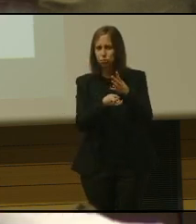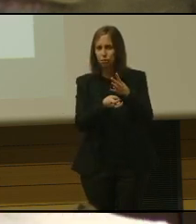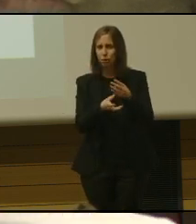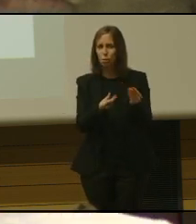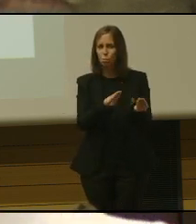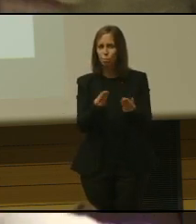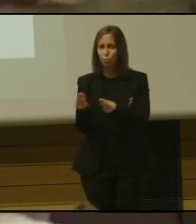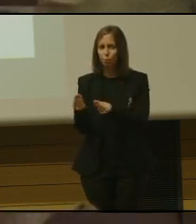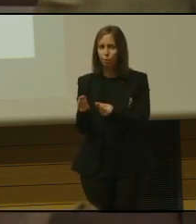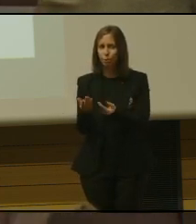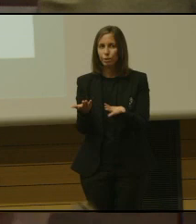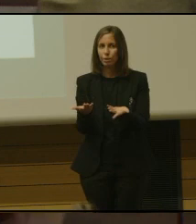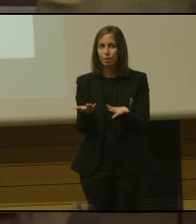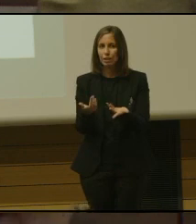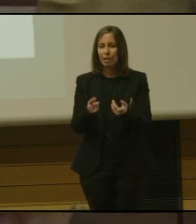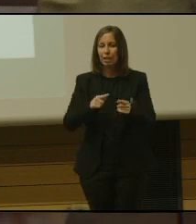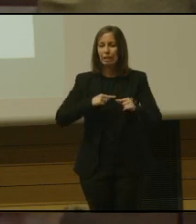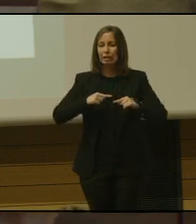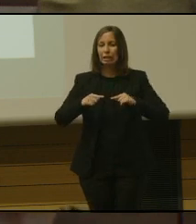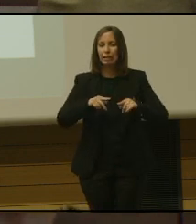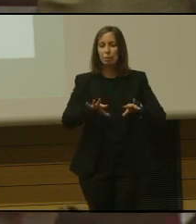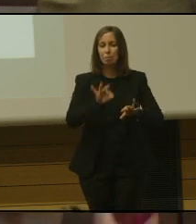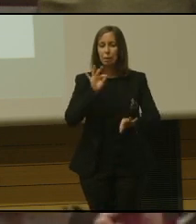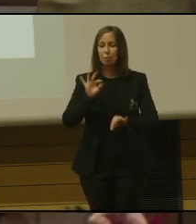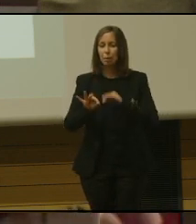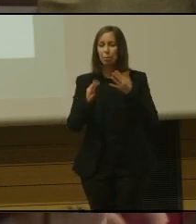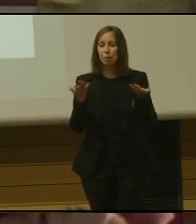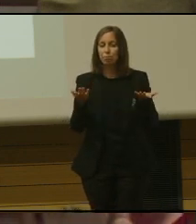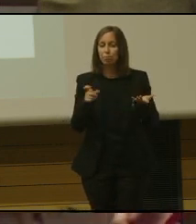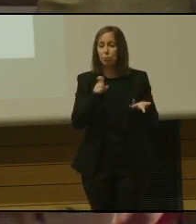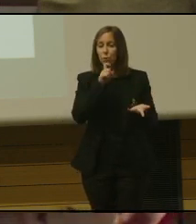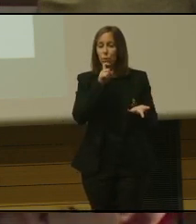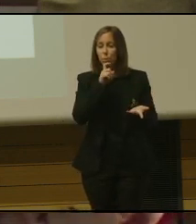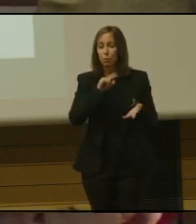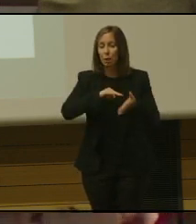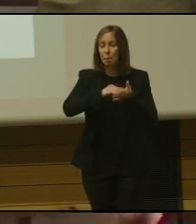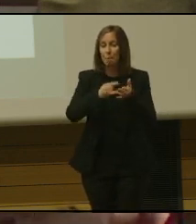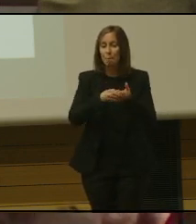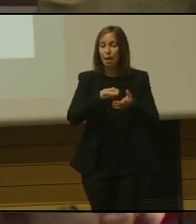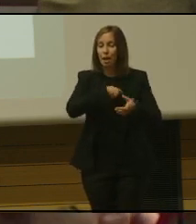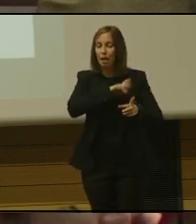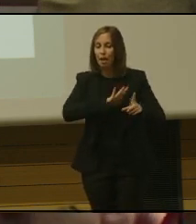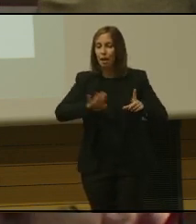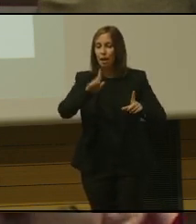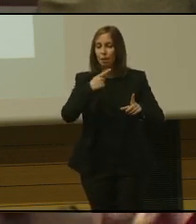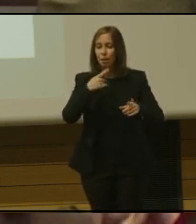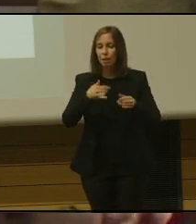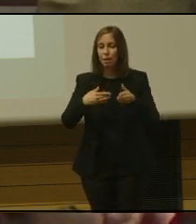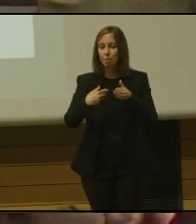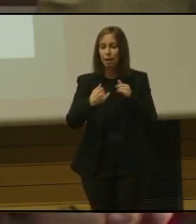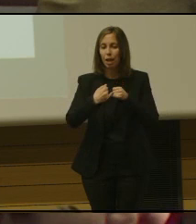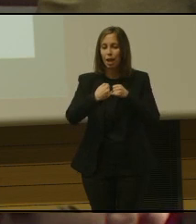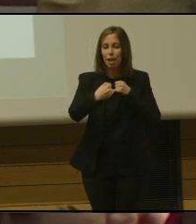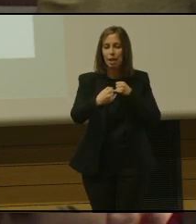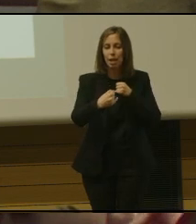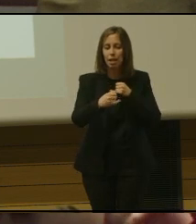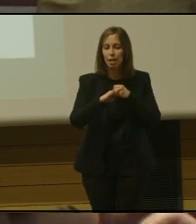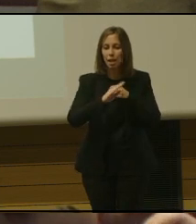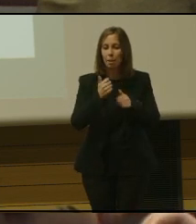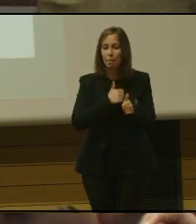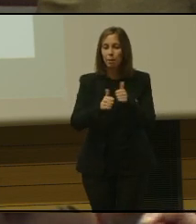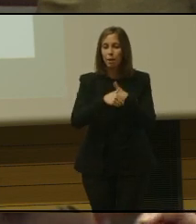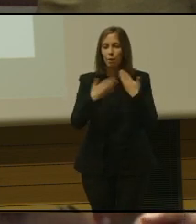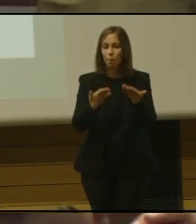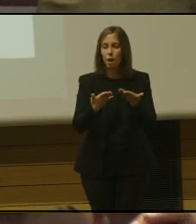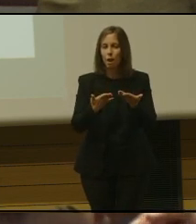abiertos que cuál decidimos, porque tampoco hay una línea desde el Plan Nacional que te diga esta es la prioridad de trabajo. Te ofrece